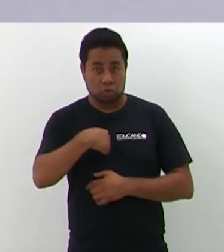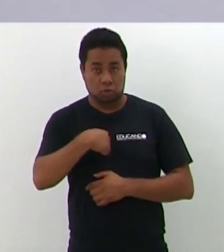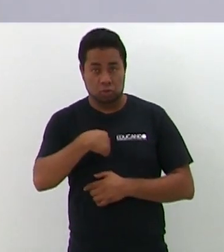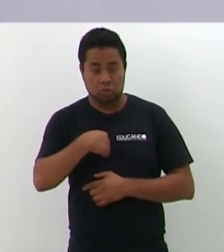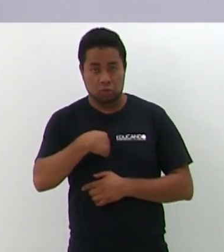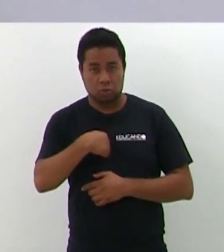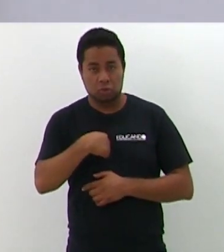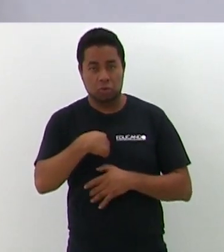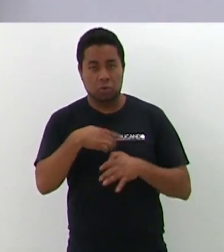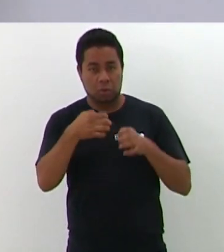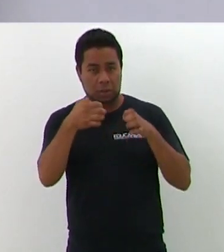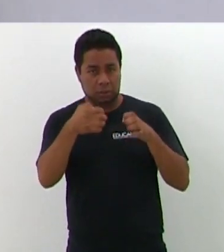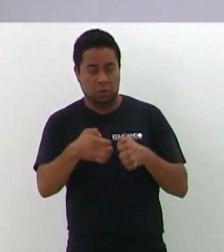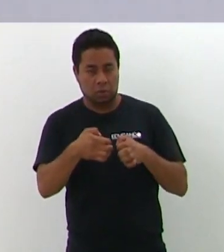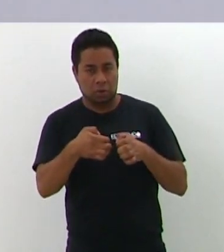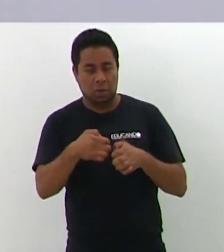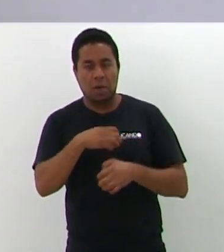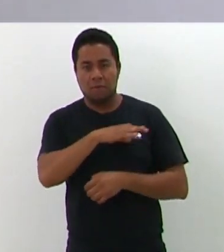estoy